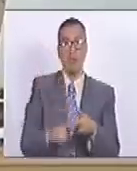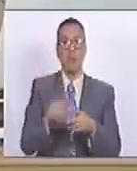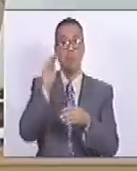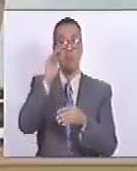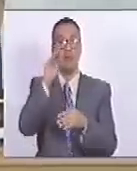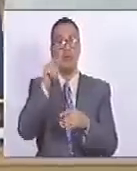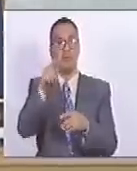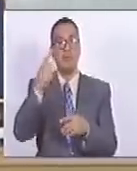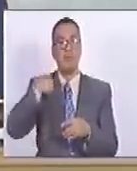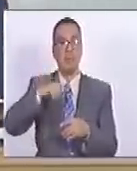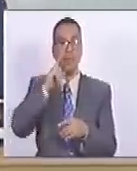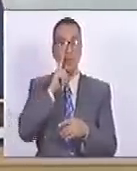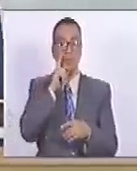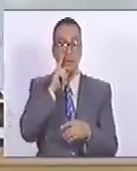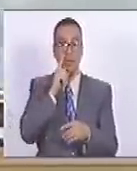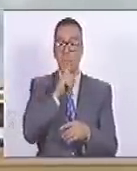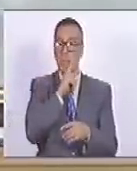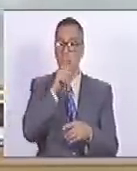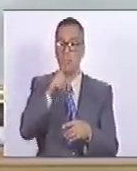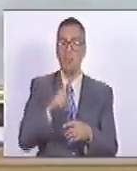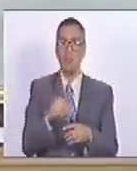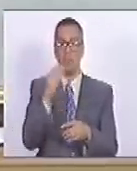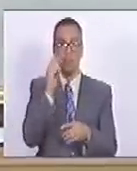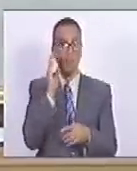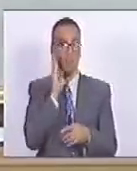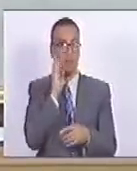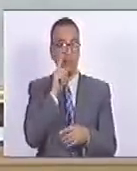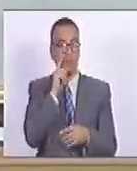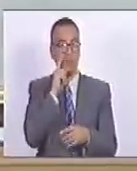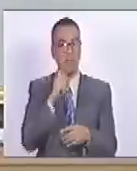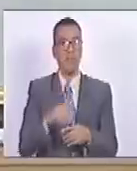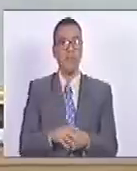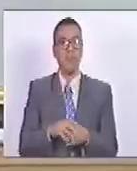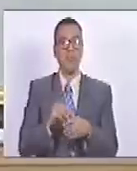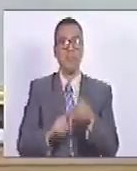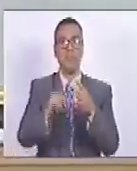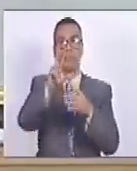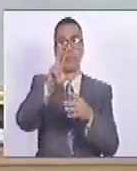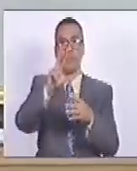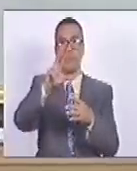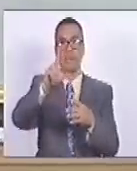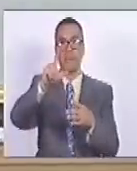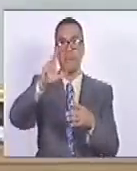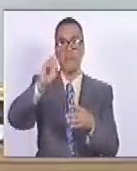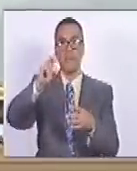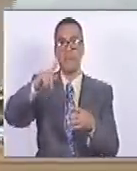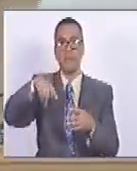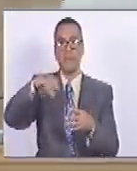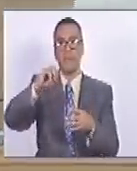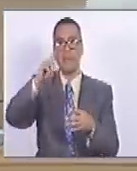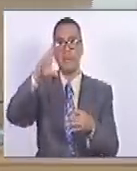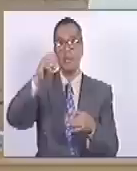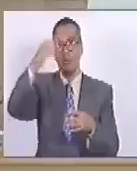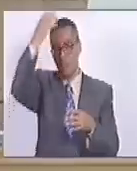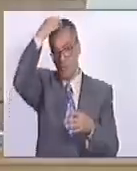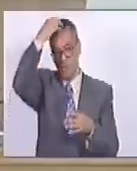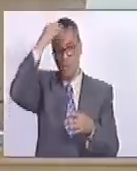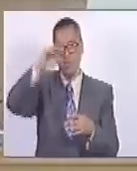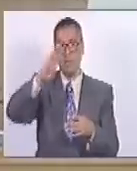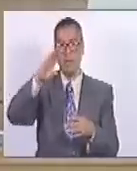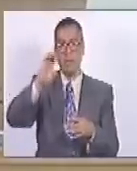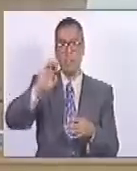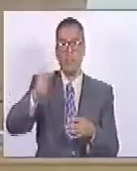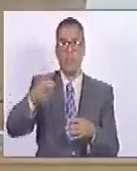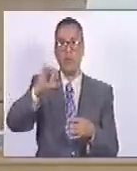futuras generaciones tenían cuidado de ponerse a los hijos y a las hijas. Llamaban rey Leopoldo. Leopoldo, el rey de Bélgica,